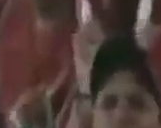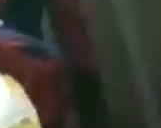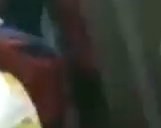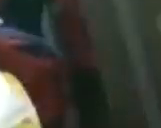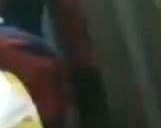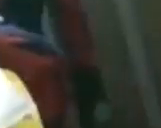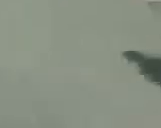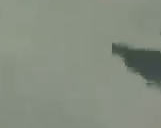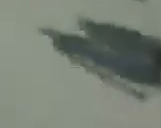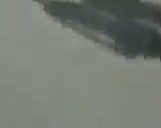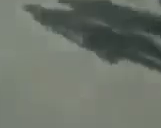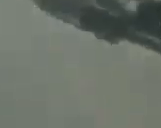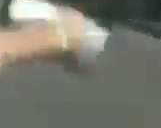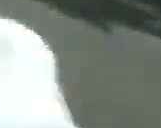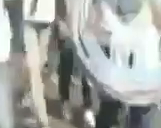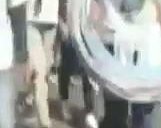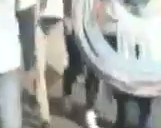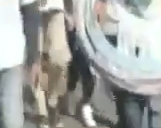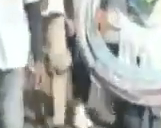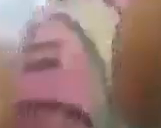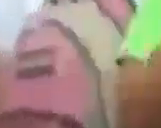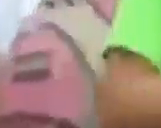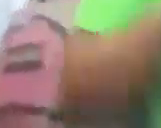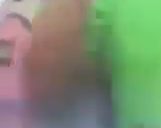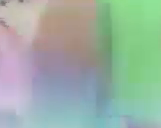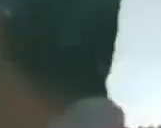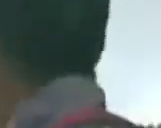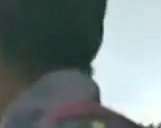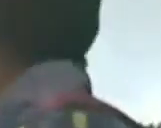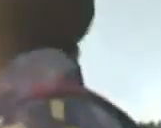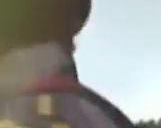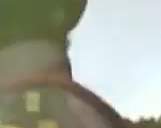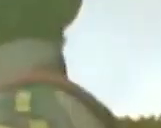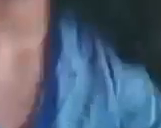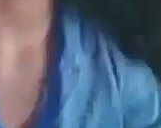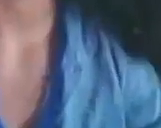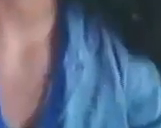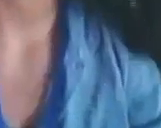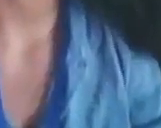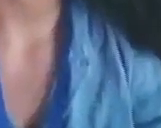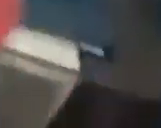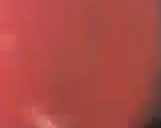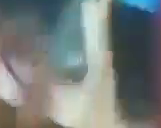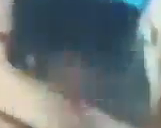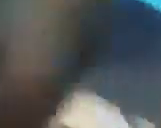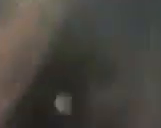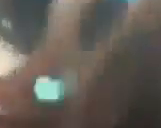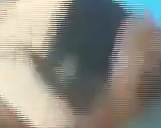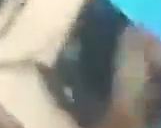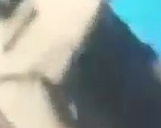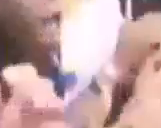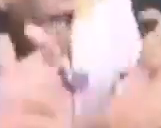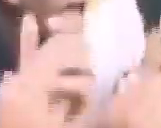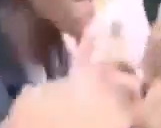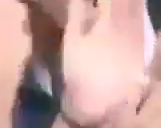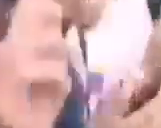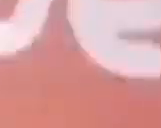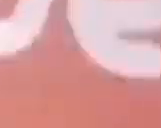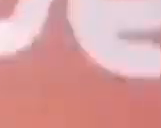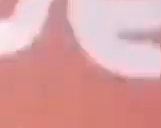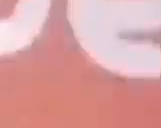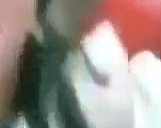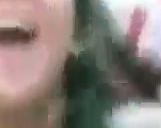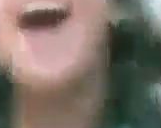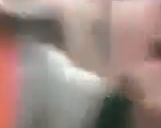La juventud del Partido Socialista tienen que convertirse en alma, motor, nervio